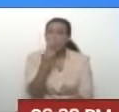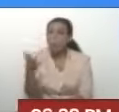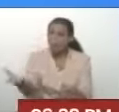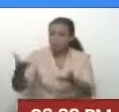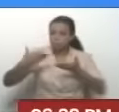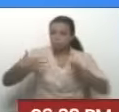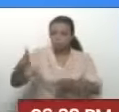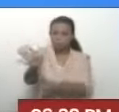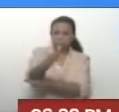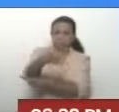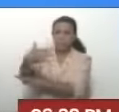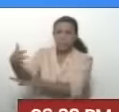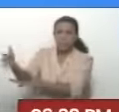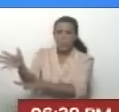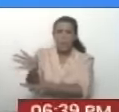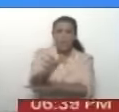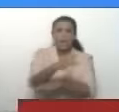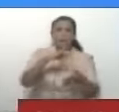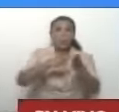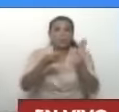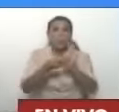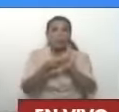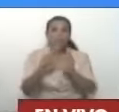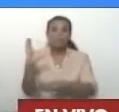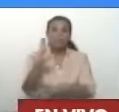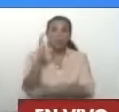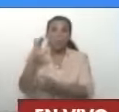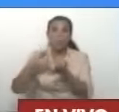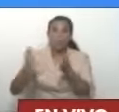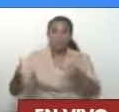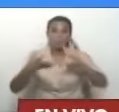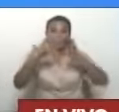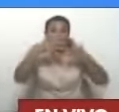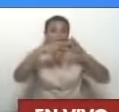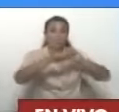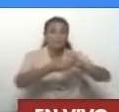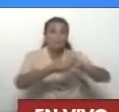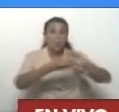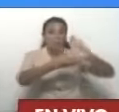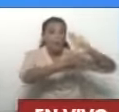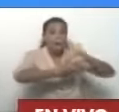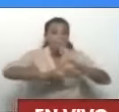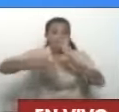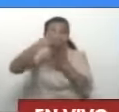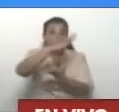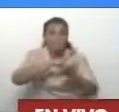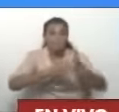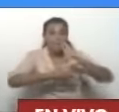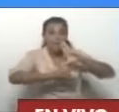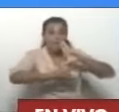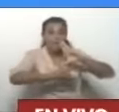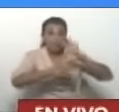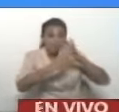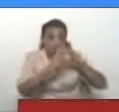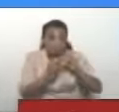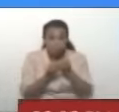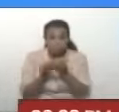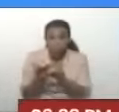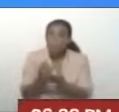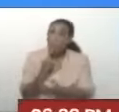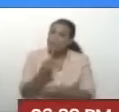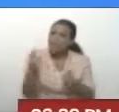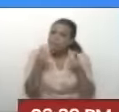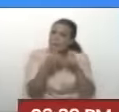creó el concepto de Colombia y la integración de toda nuestra América, como él